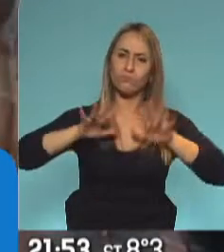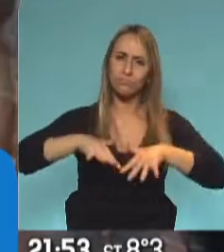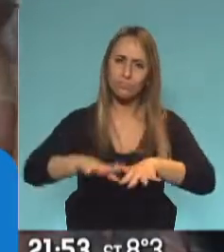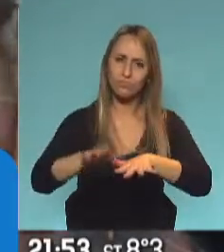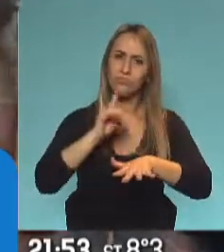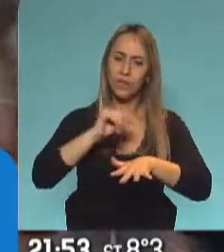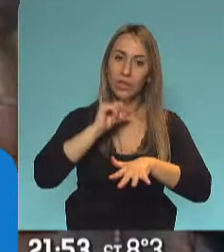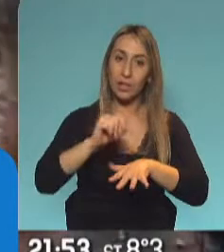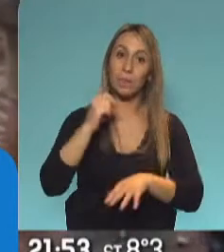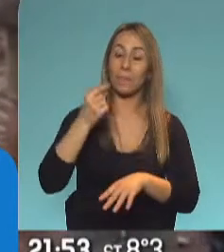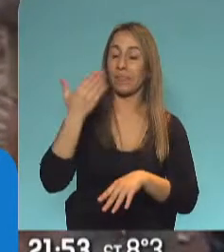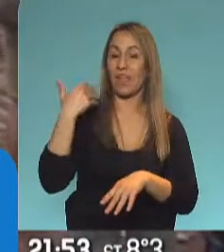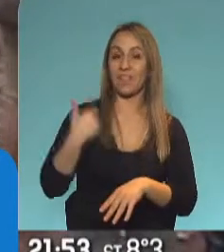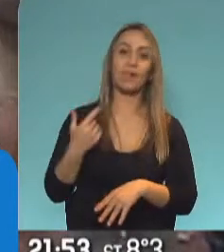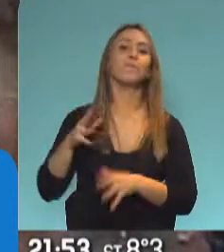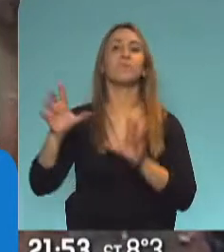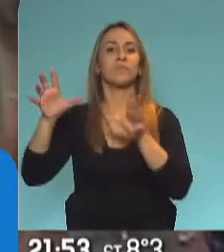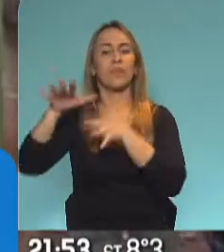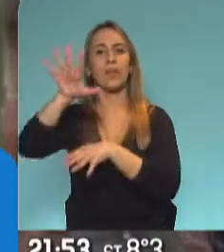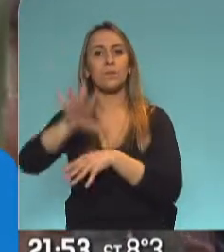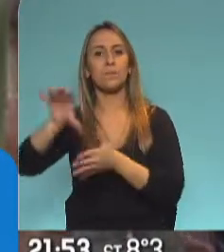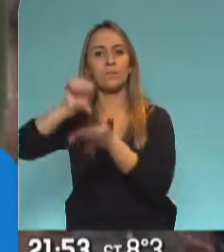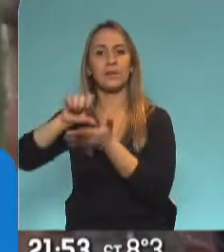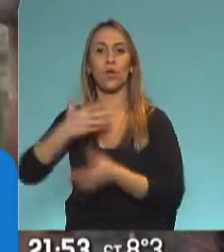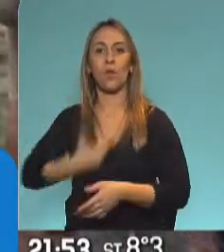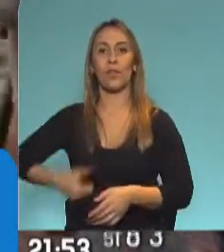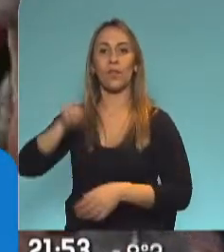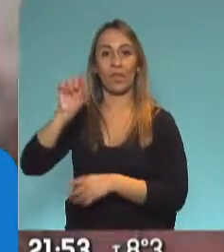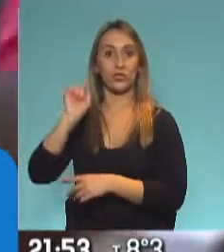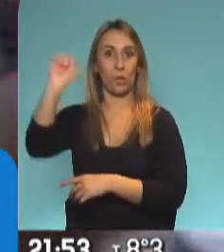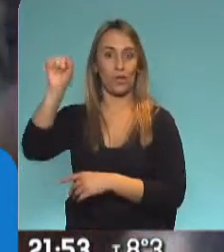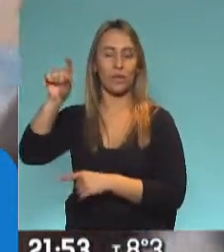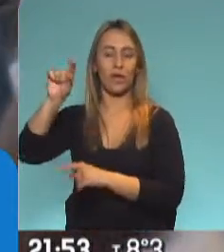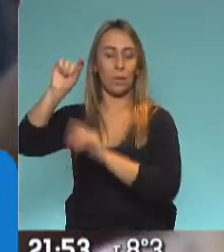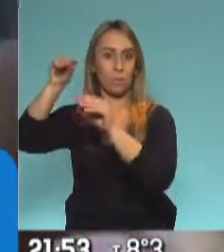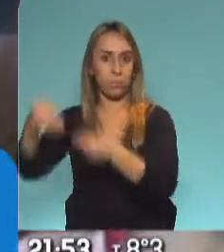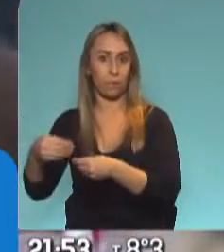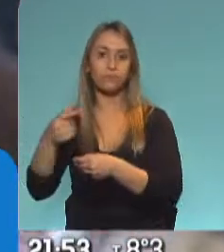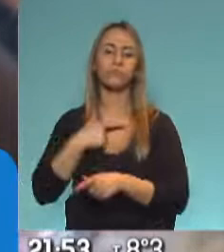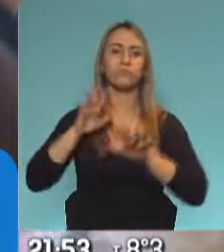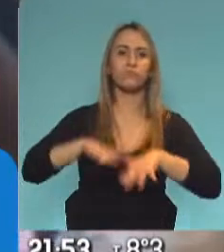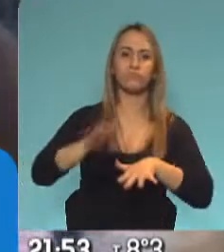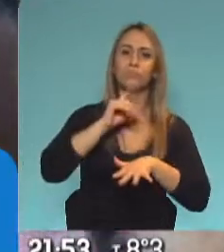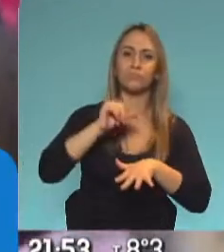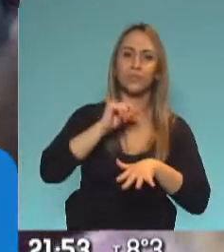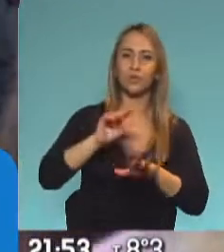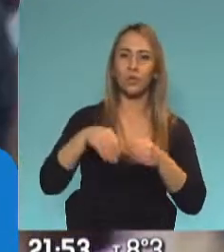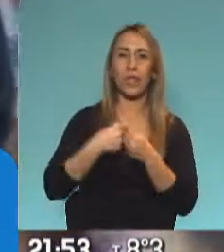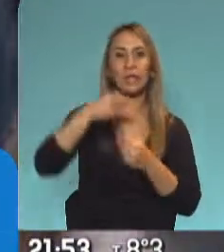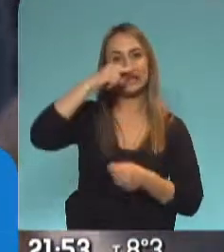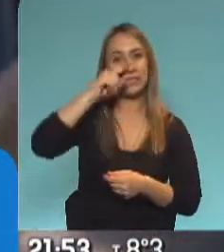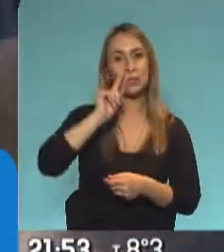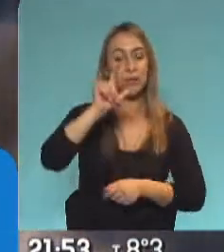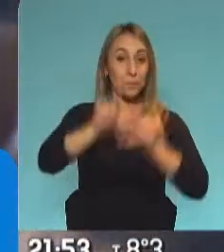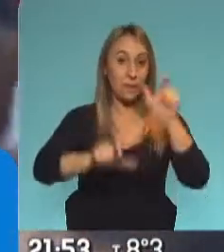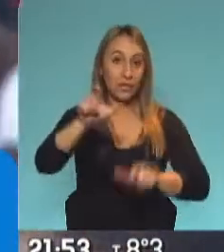la caída de la Unión Soviética y denuncian represión a la protesta social, donde ya 7.000 personas